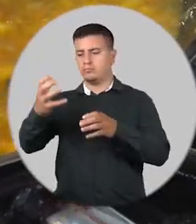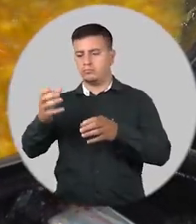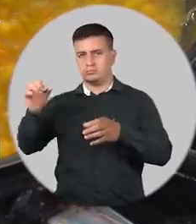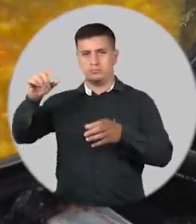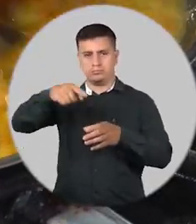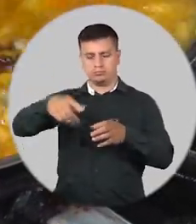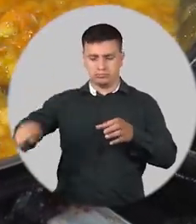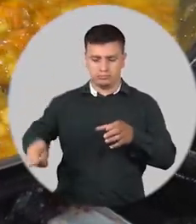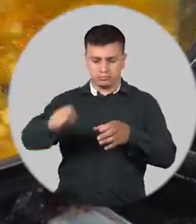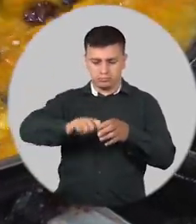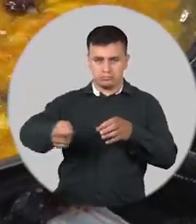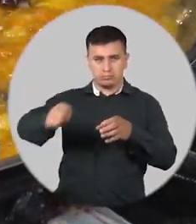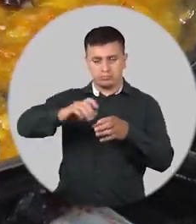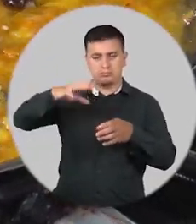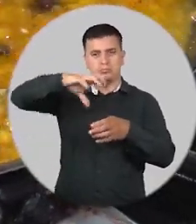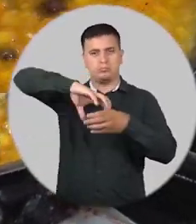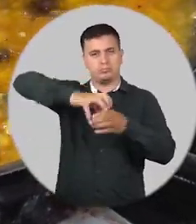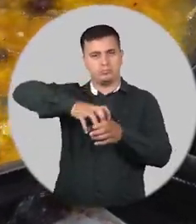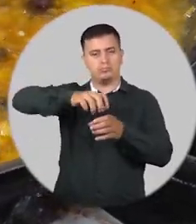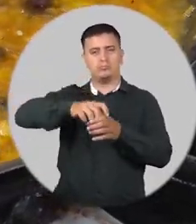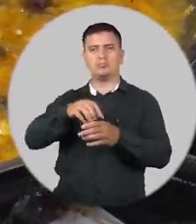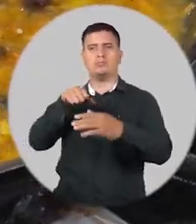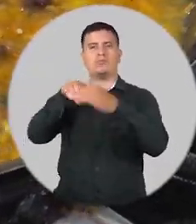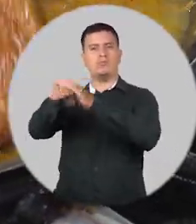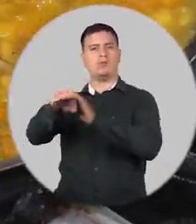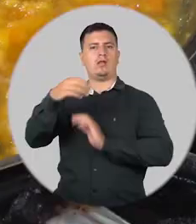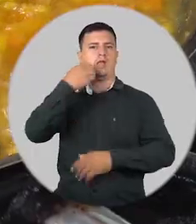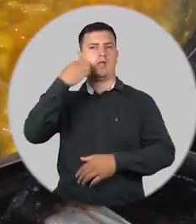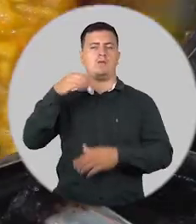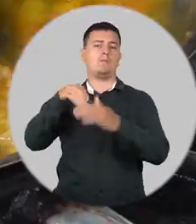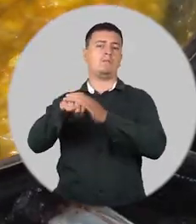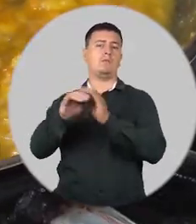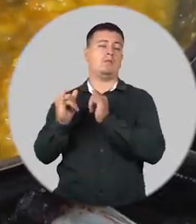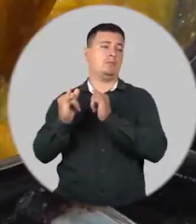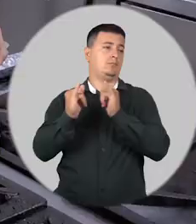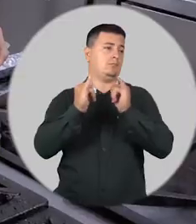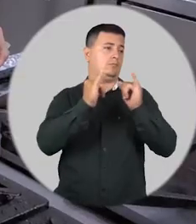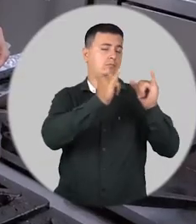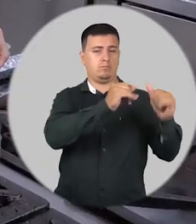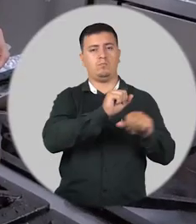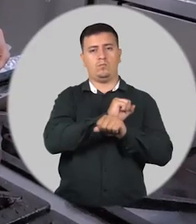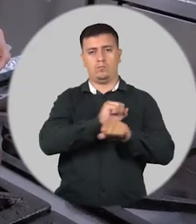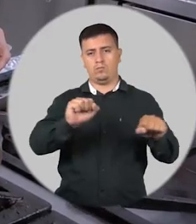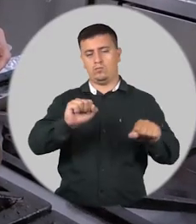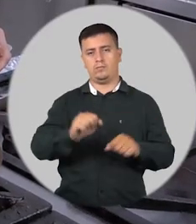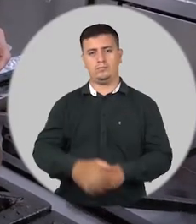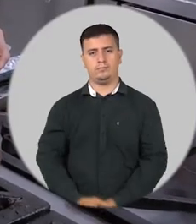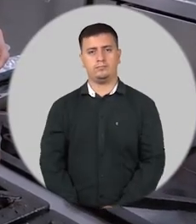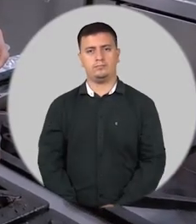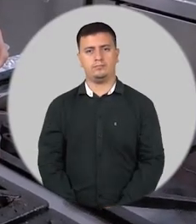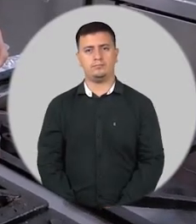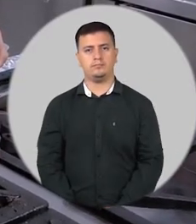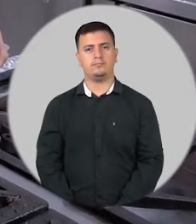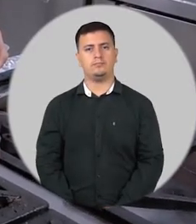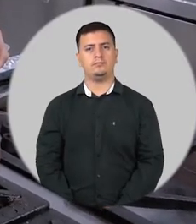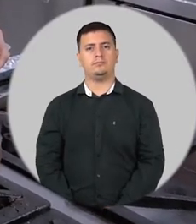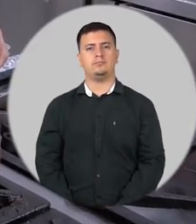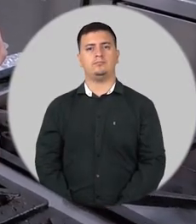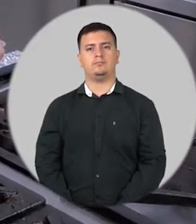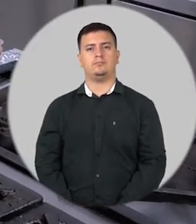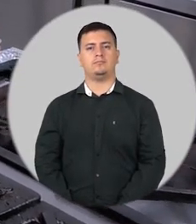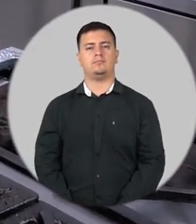y guardar en la heladera como una conserva, así que puede durar muchísimo tiempo. Así que ahora